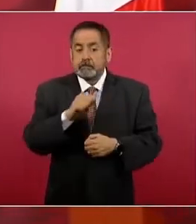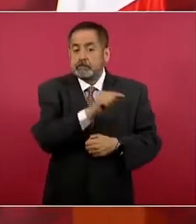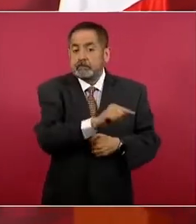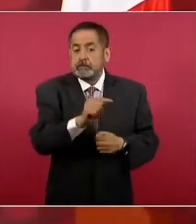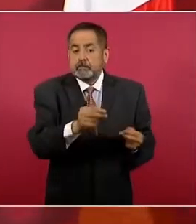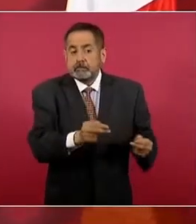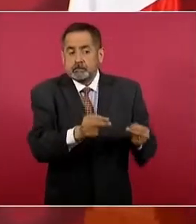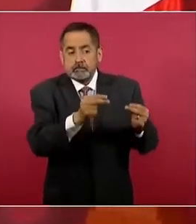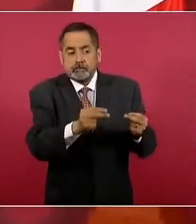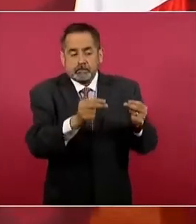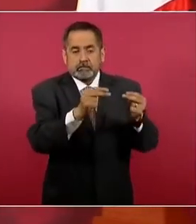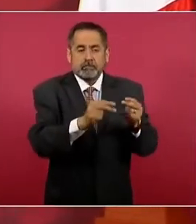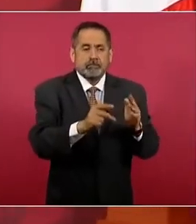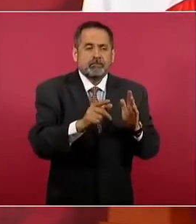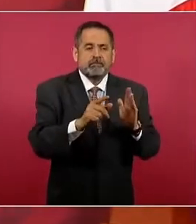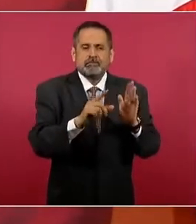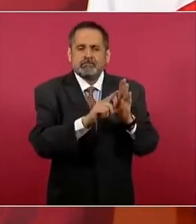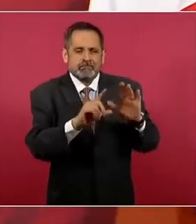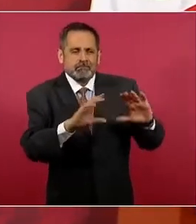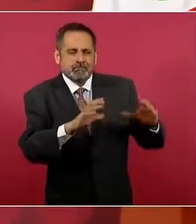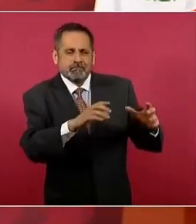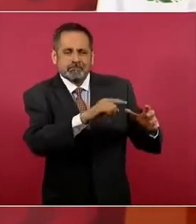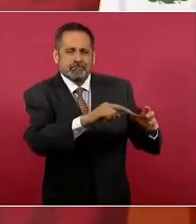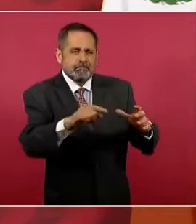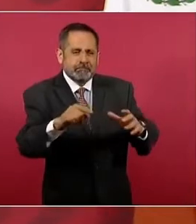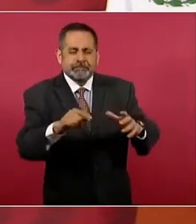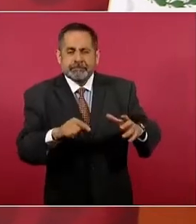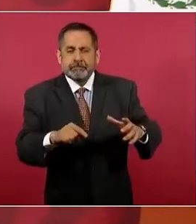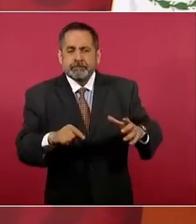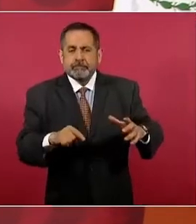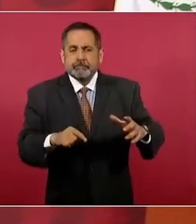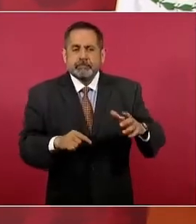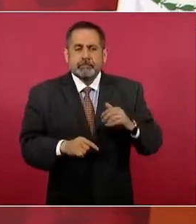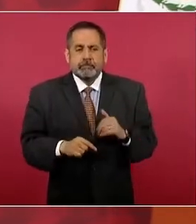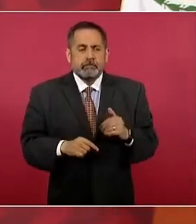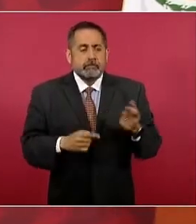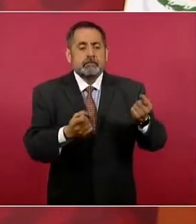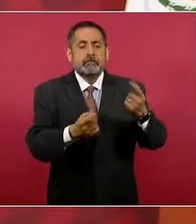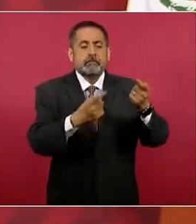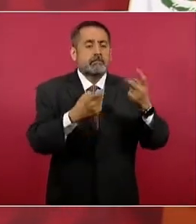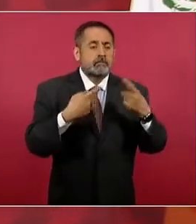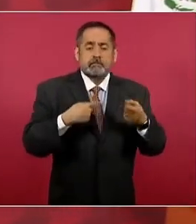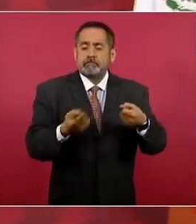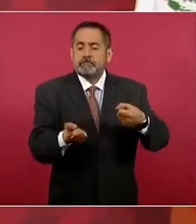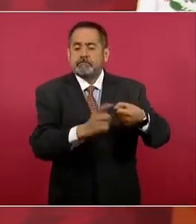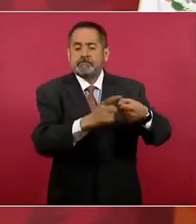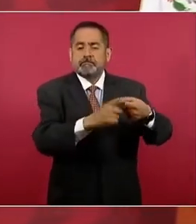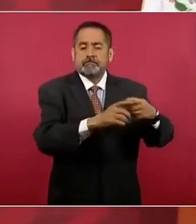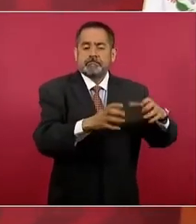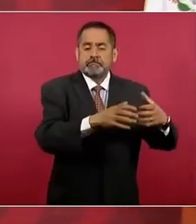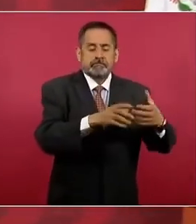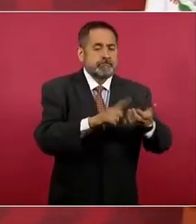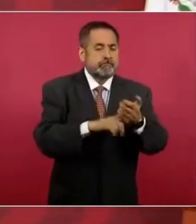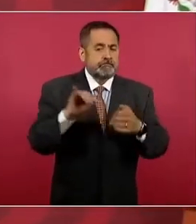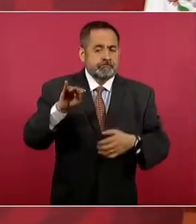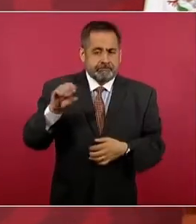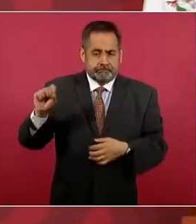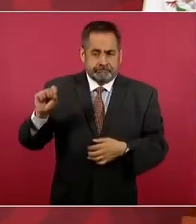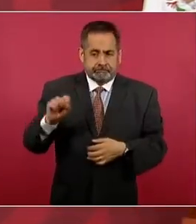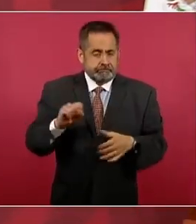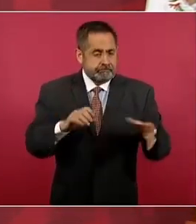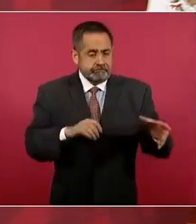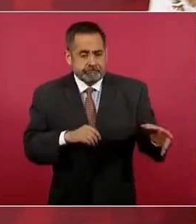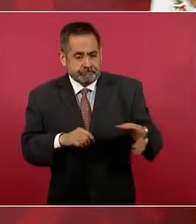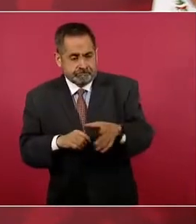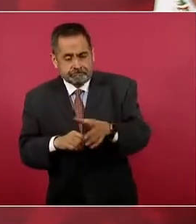comercios, negocios que tenían inscritos trabajadores en el Seguro Social,